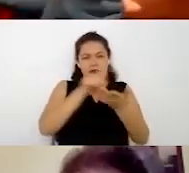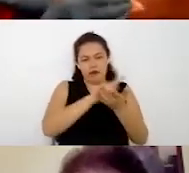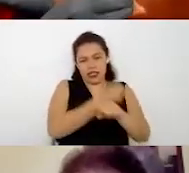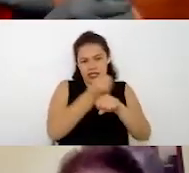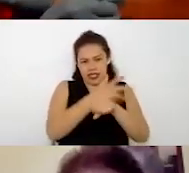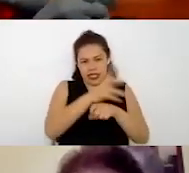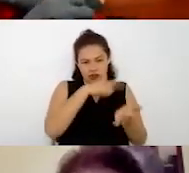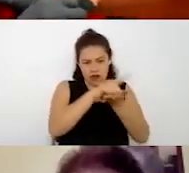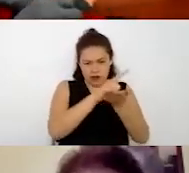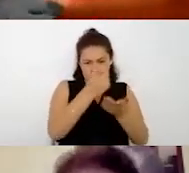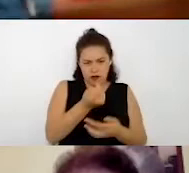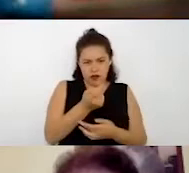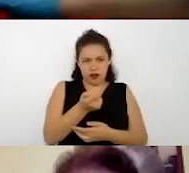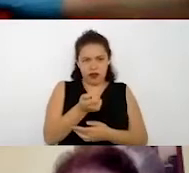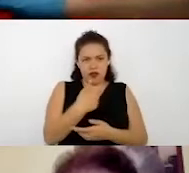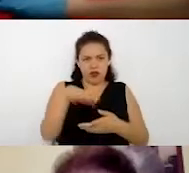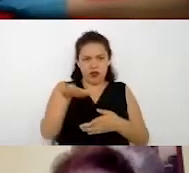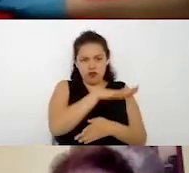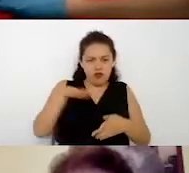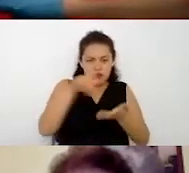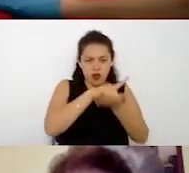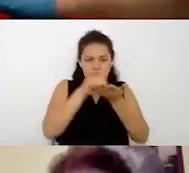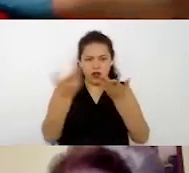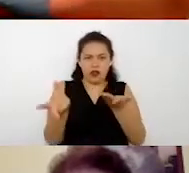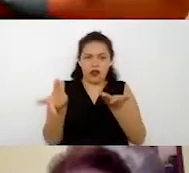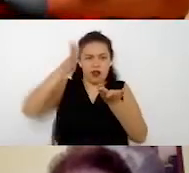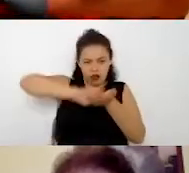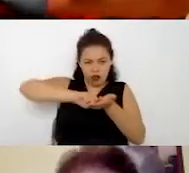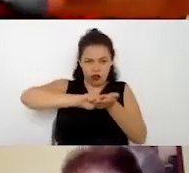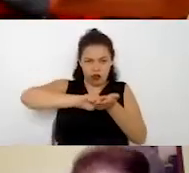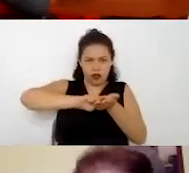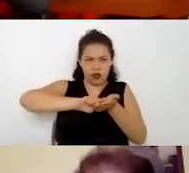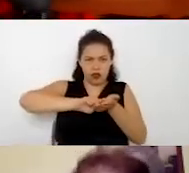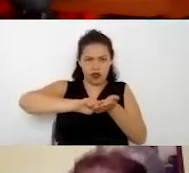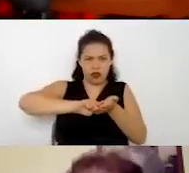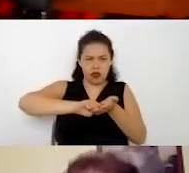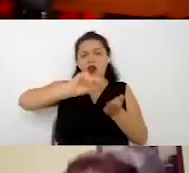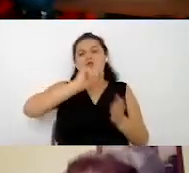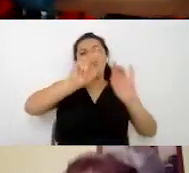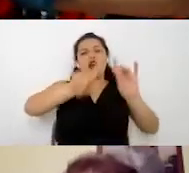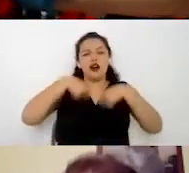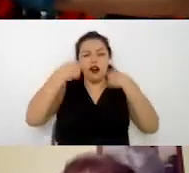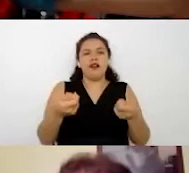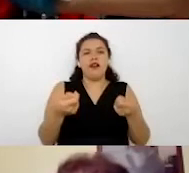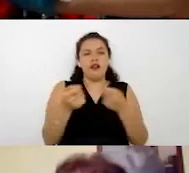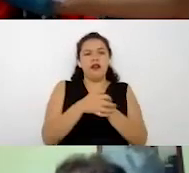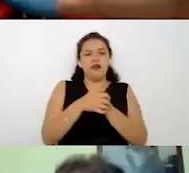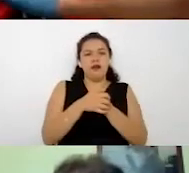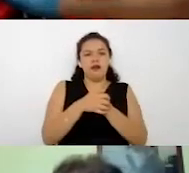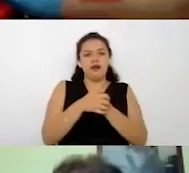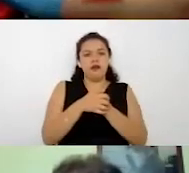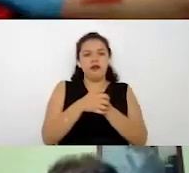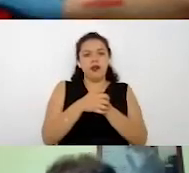Entonces, limpio, doblo. Ahora del otro lado de la herida,